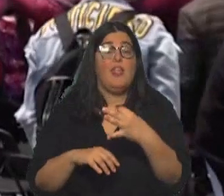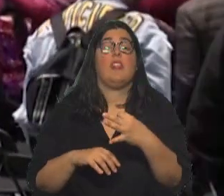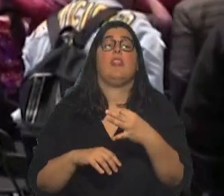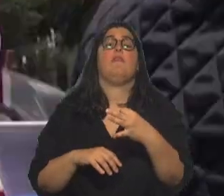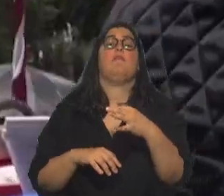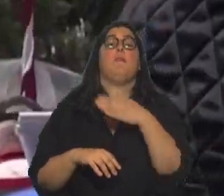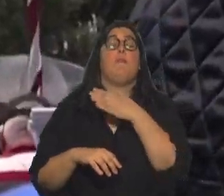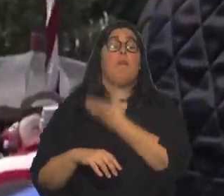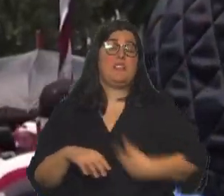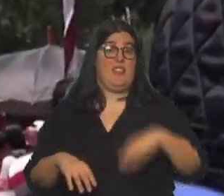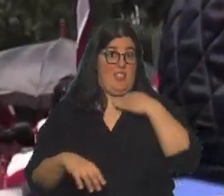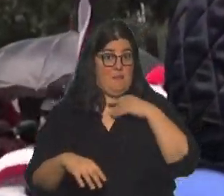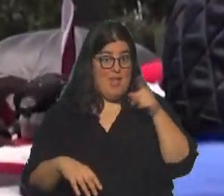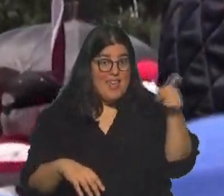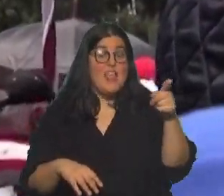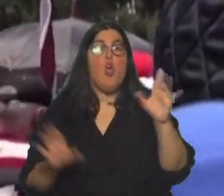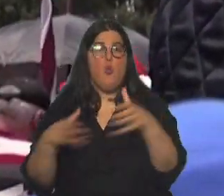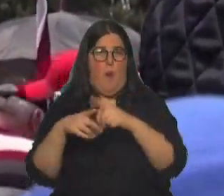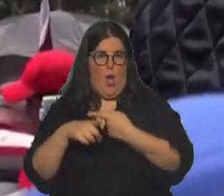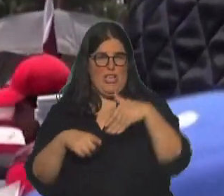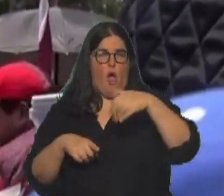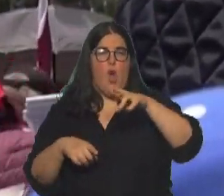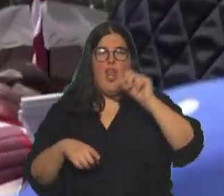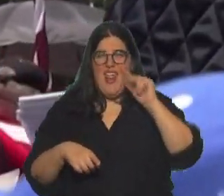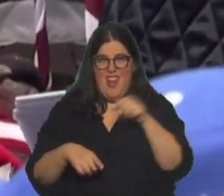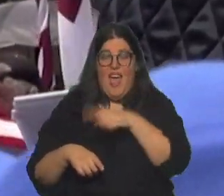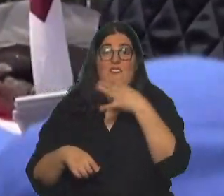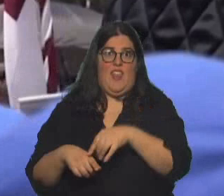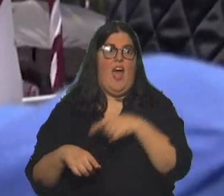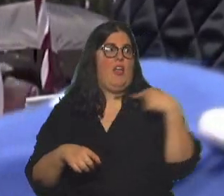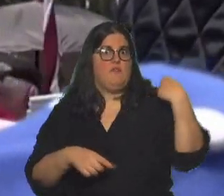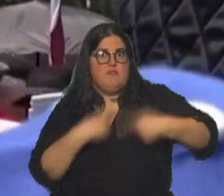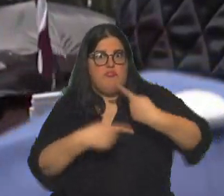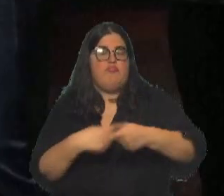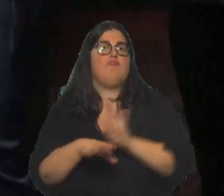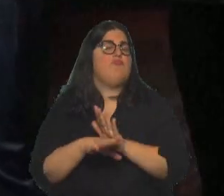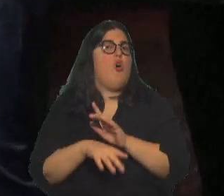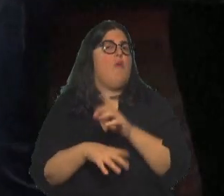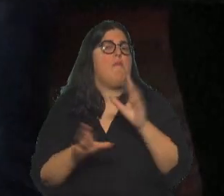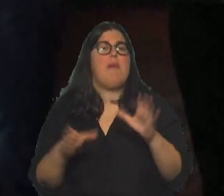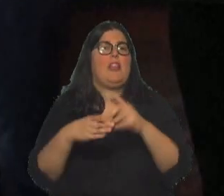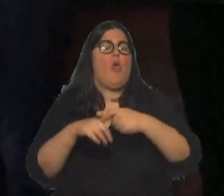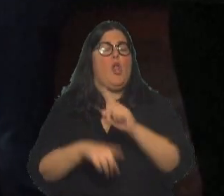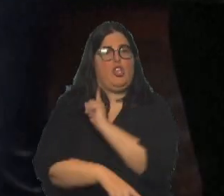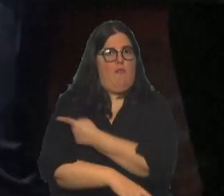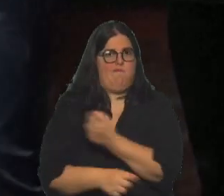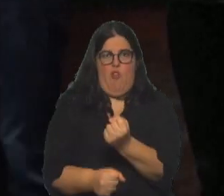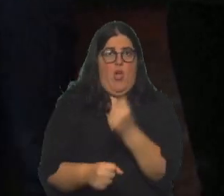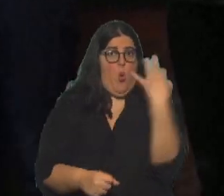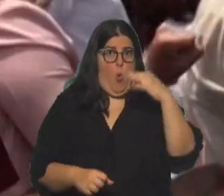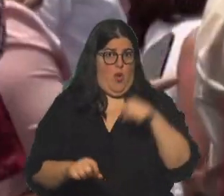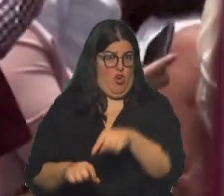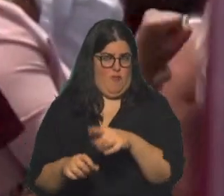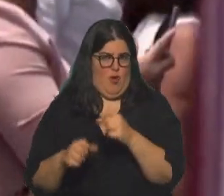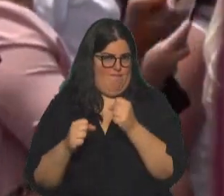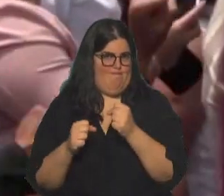López Obrador y Morena se han consolidado en este tiempo como el partido hegemónico de México, digamos, un partido o una